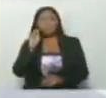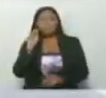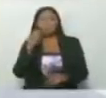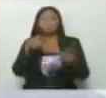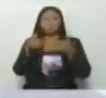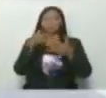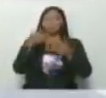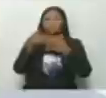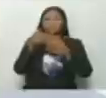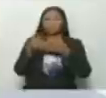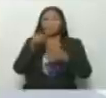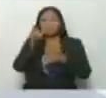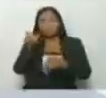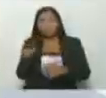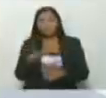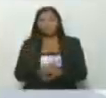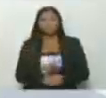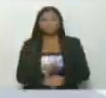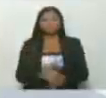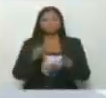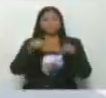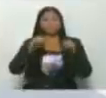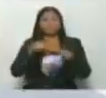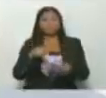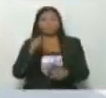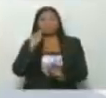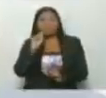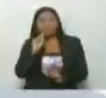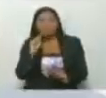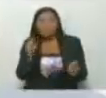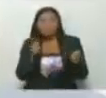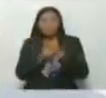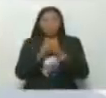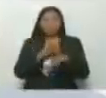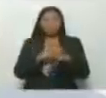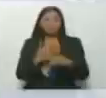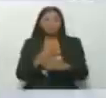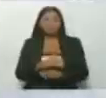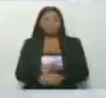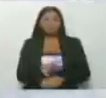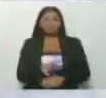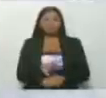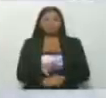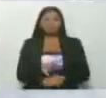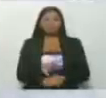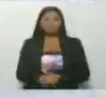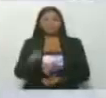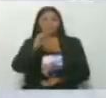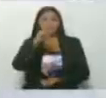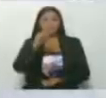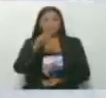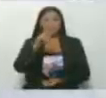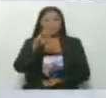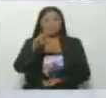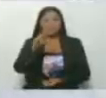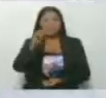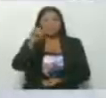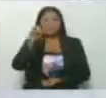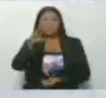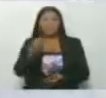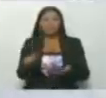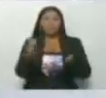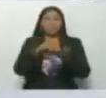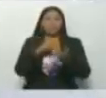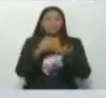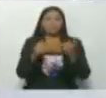conversación ese minuto fue por sandra mora lo felicito al fin